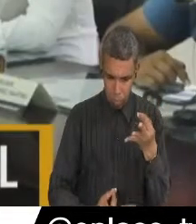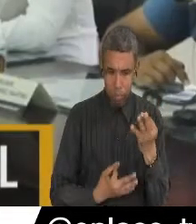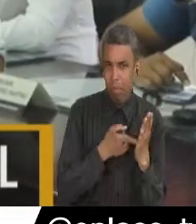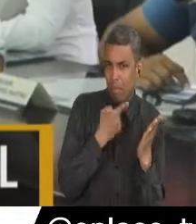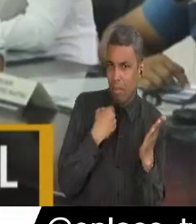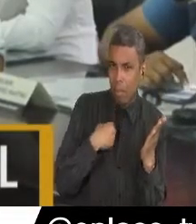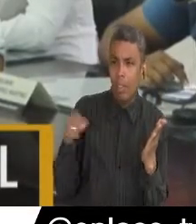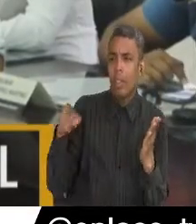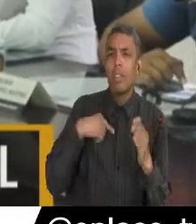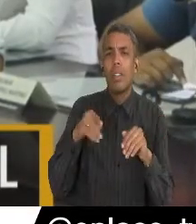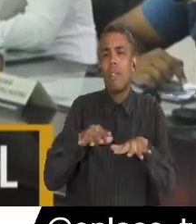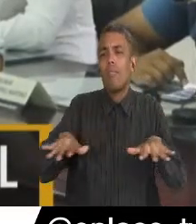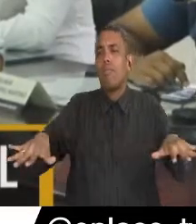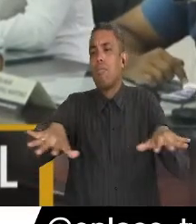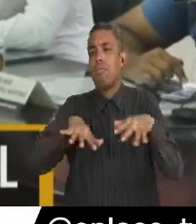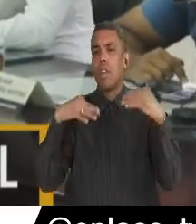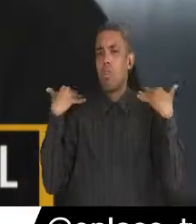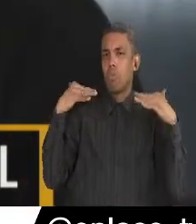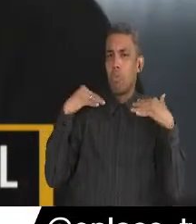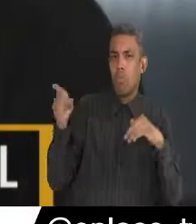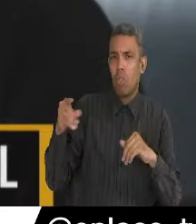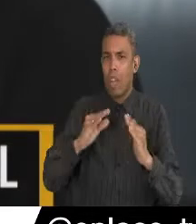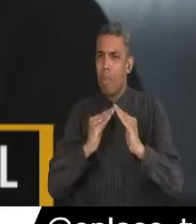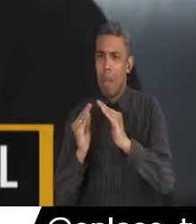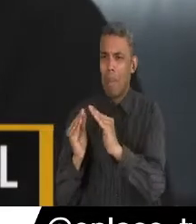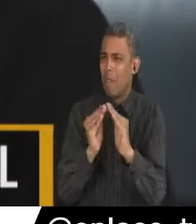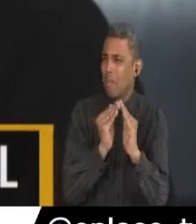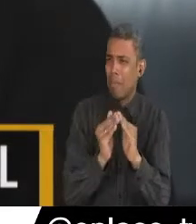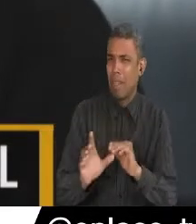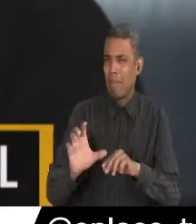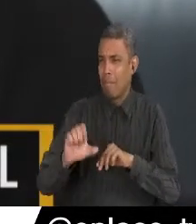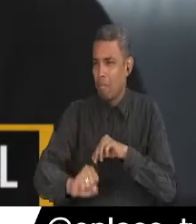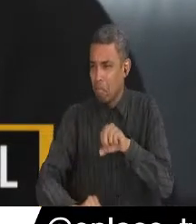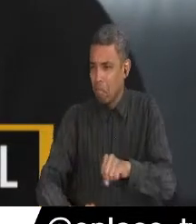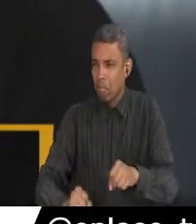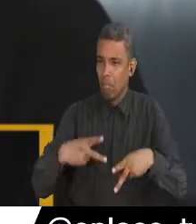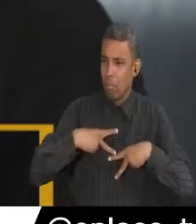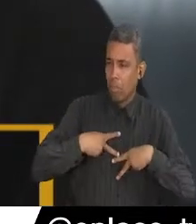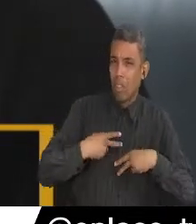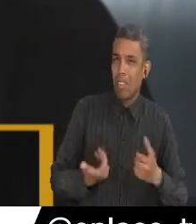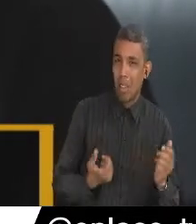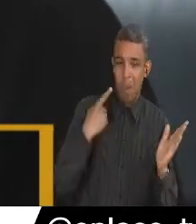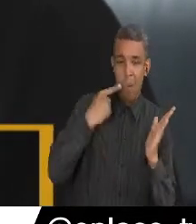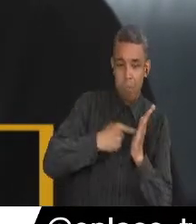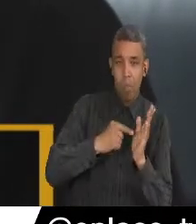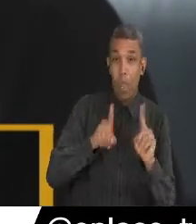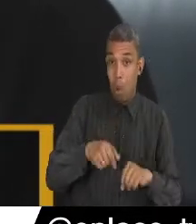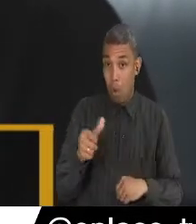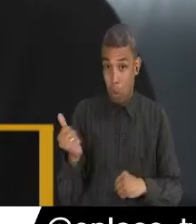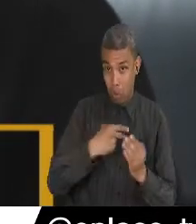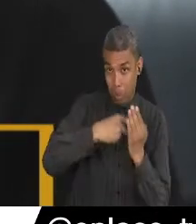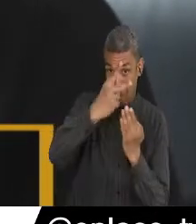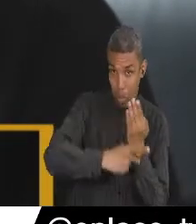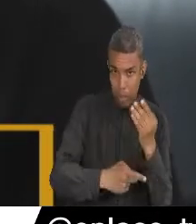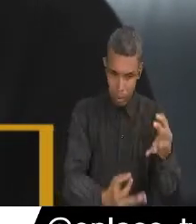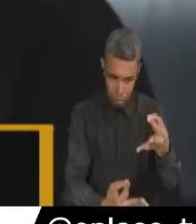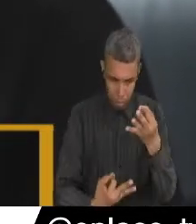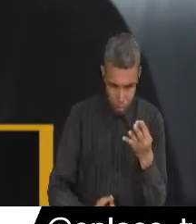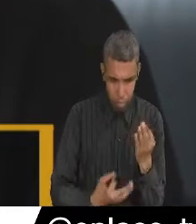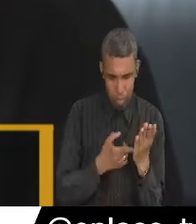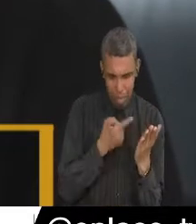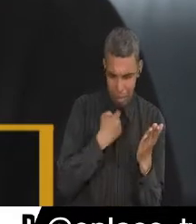rurales, y también lo que tiene que ver con la enajenación de lo que tiene que ver con los recursos de la cárcel. Algunos concejales también